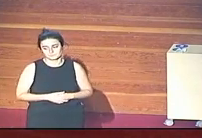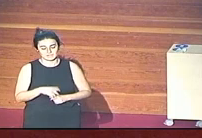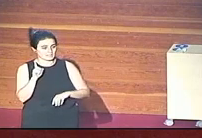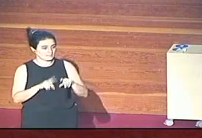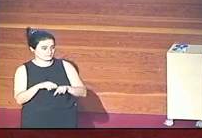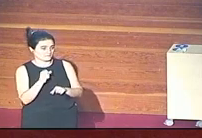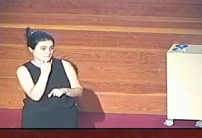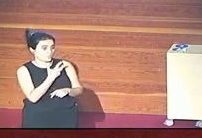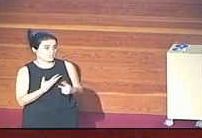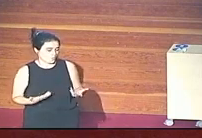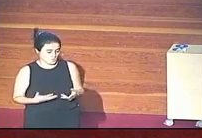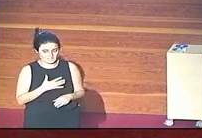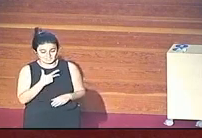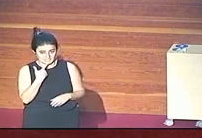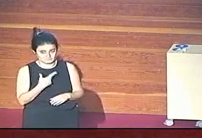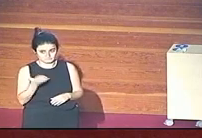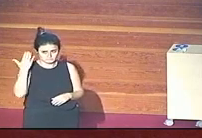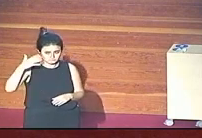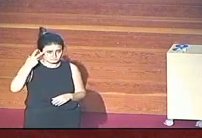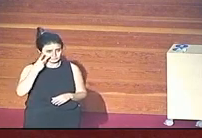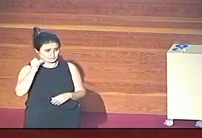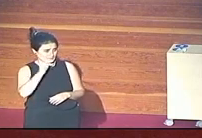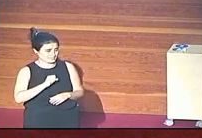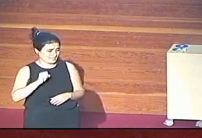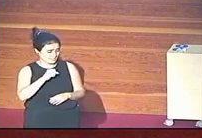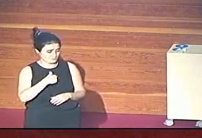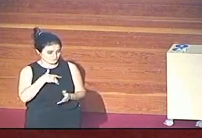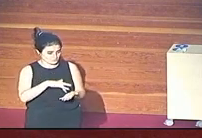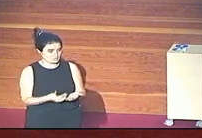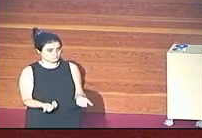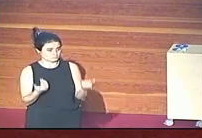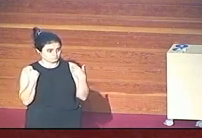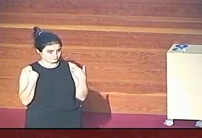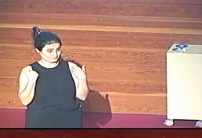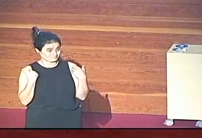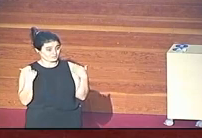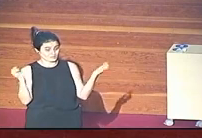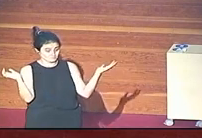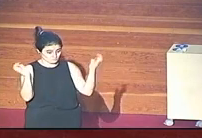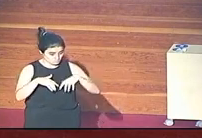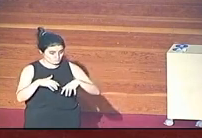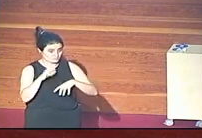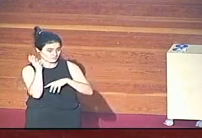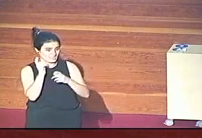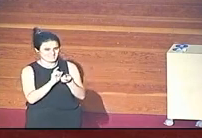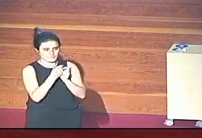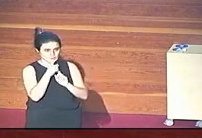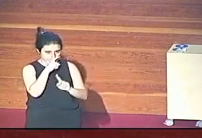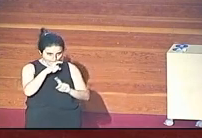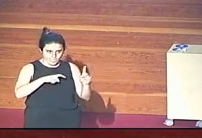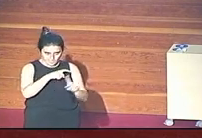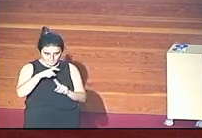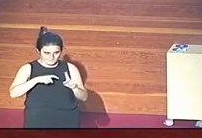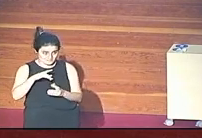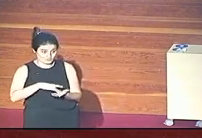hace 20 años cuando a mí me tocó cubrirla una cumbre de cambio climático que se celebran todos los años de